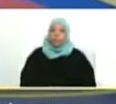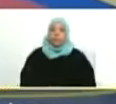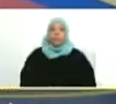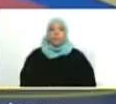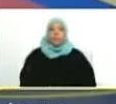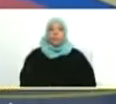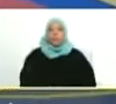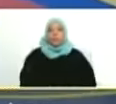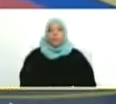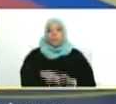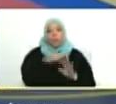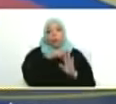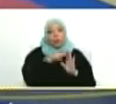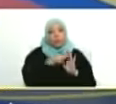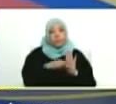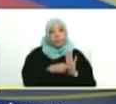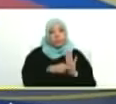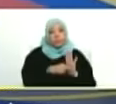recibir órdenes